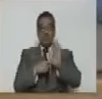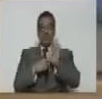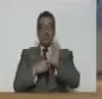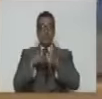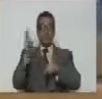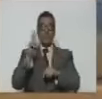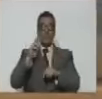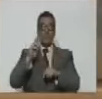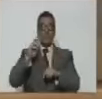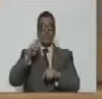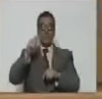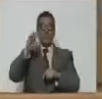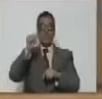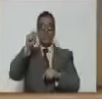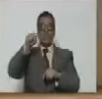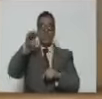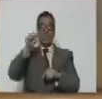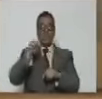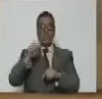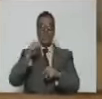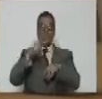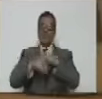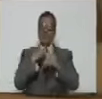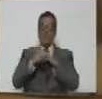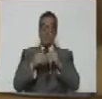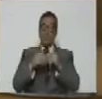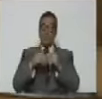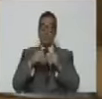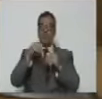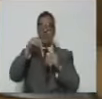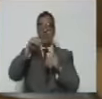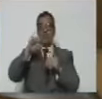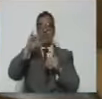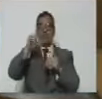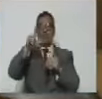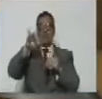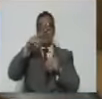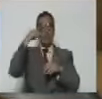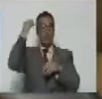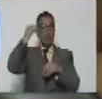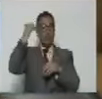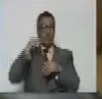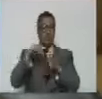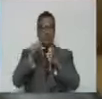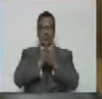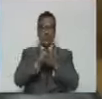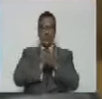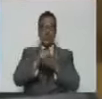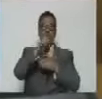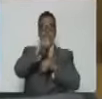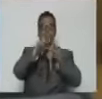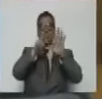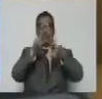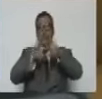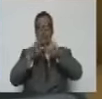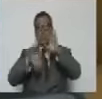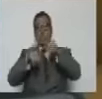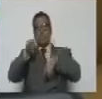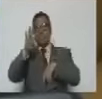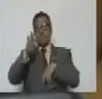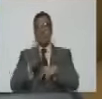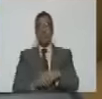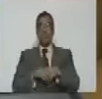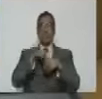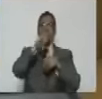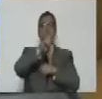la República de Tunecina, concurrente ante el Estado de Libia. De acuerdo a lo consagrado en los artículos 187, numeral